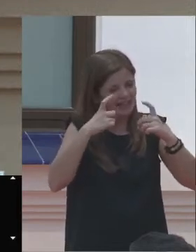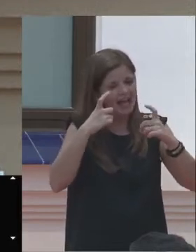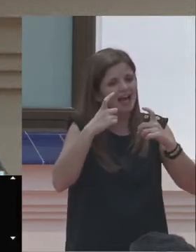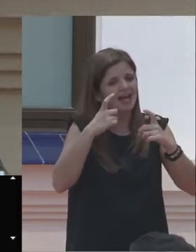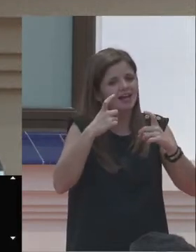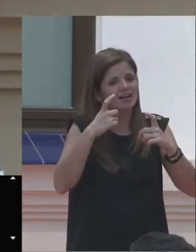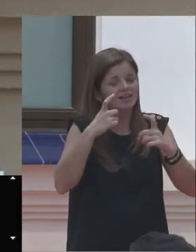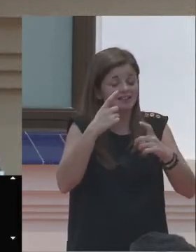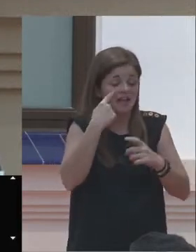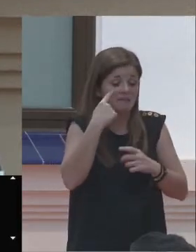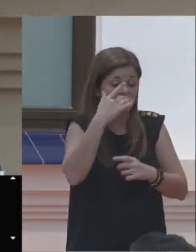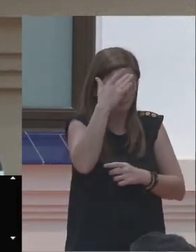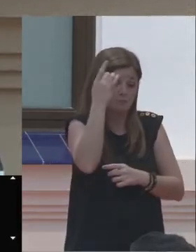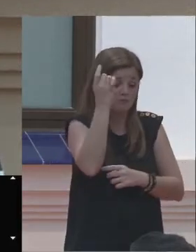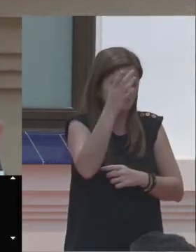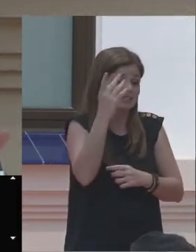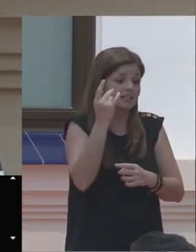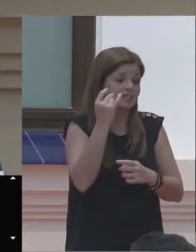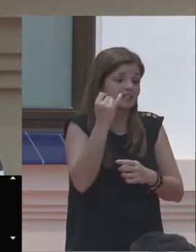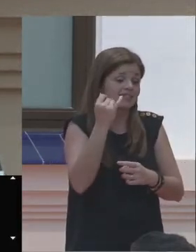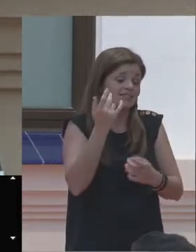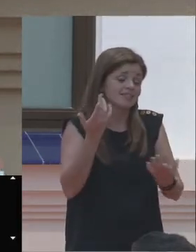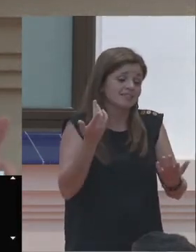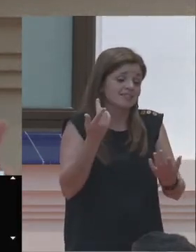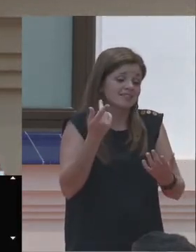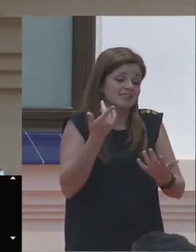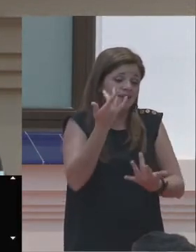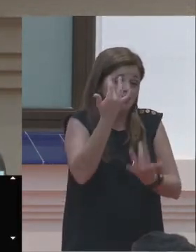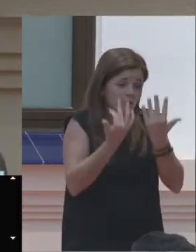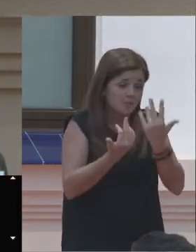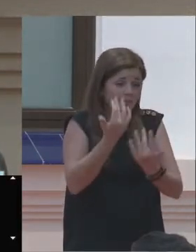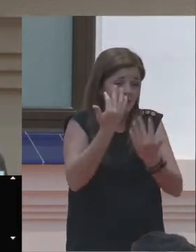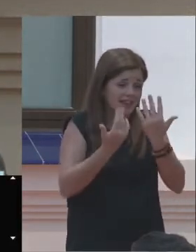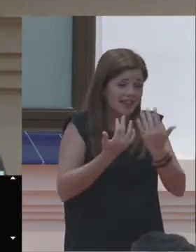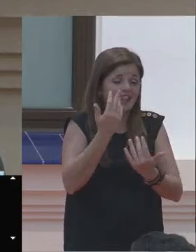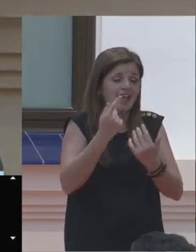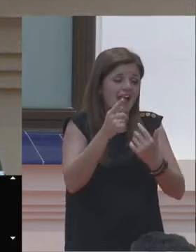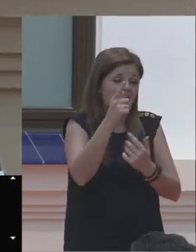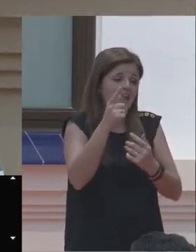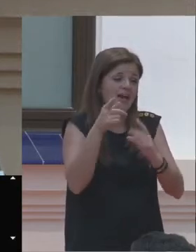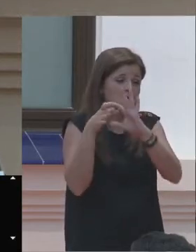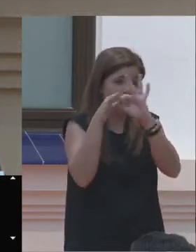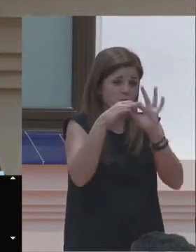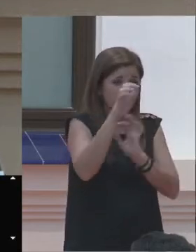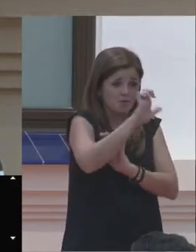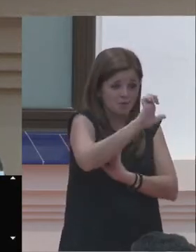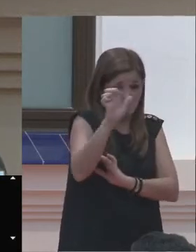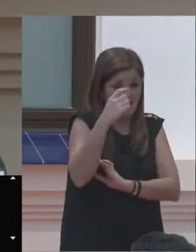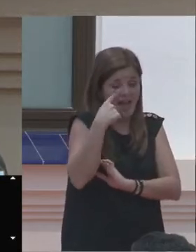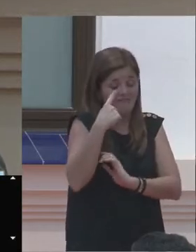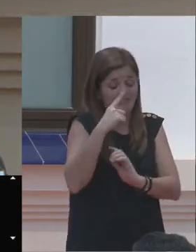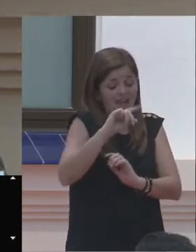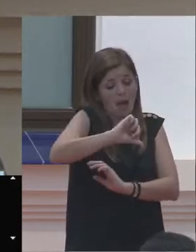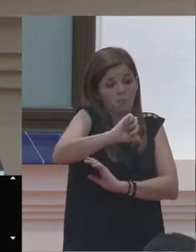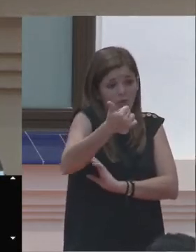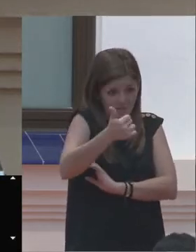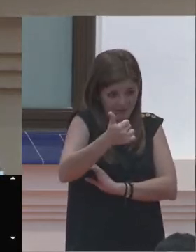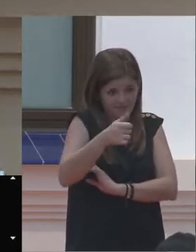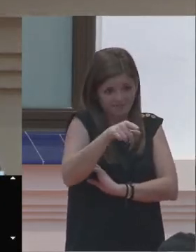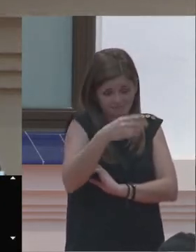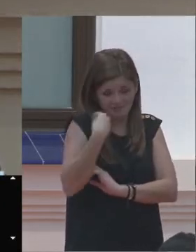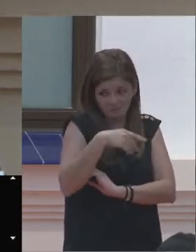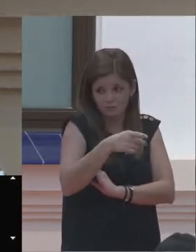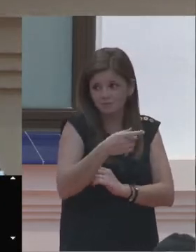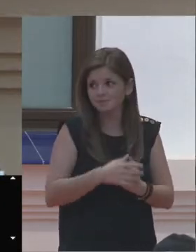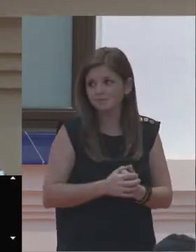ya es la enésima prueba, convencer a la Unión Europea para que nos apruebe eso. Entonces, cuando